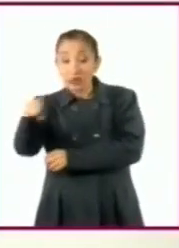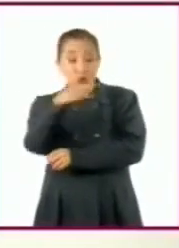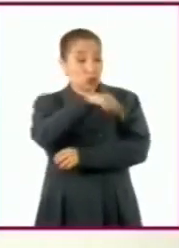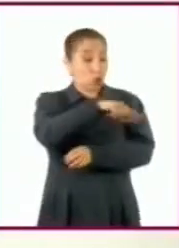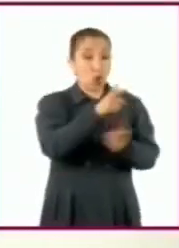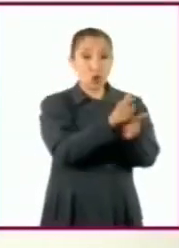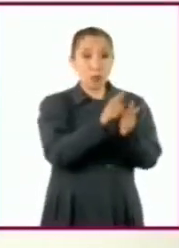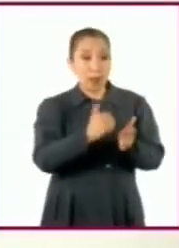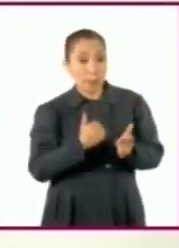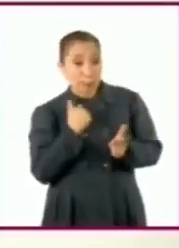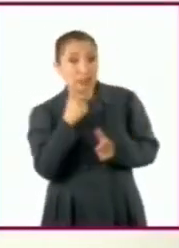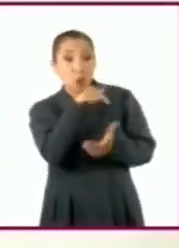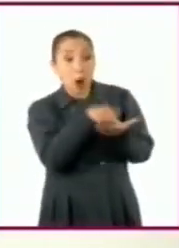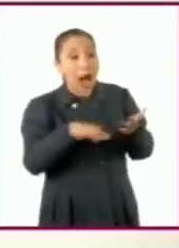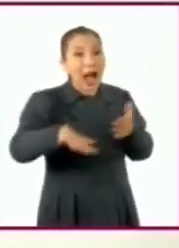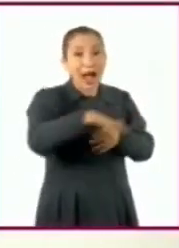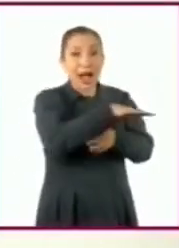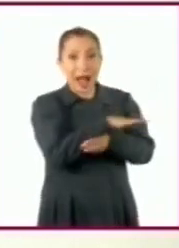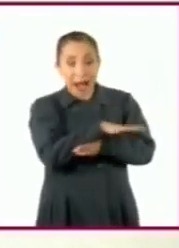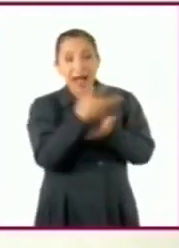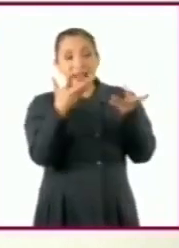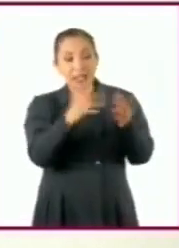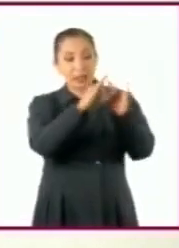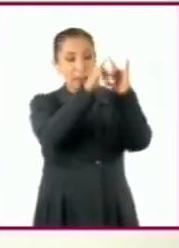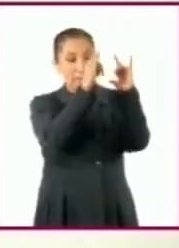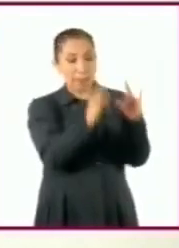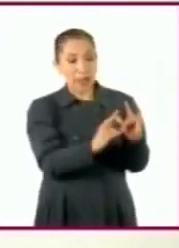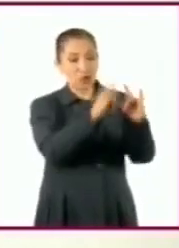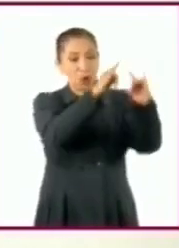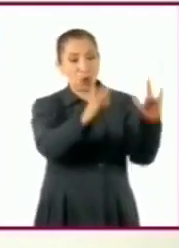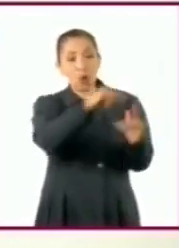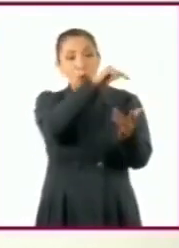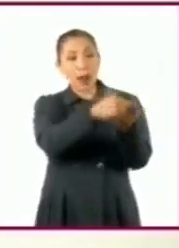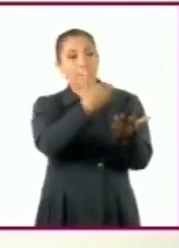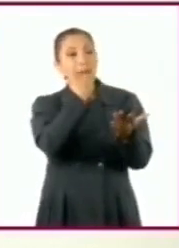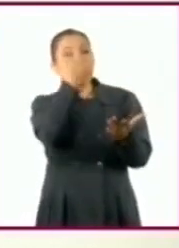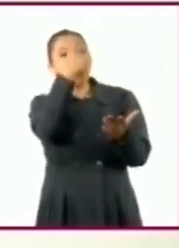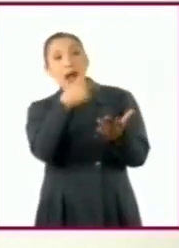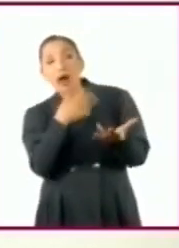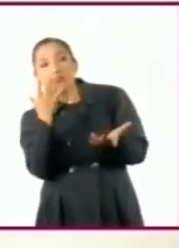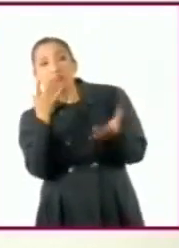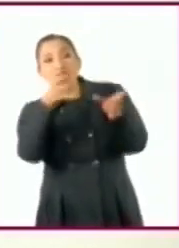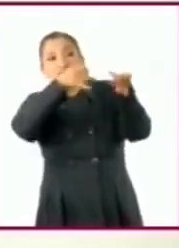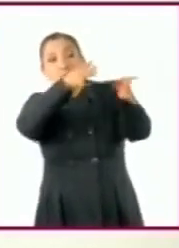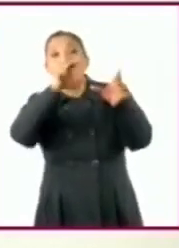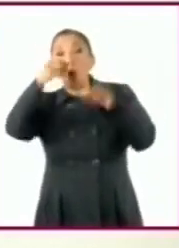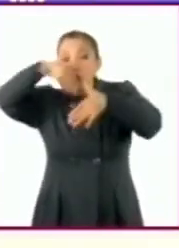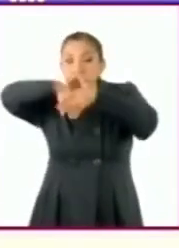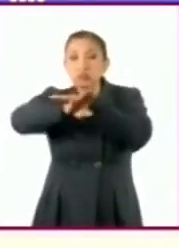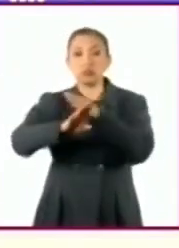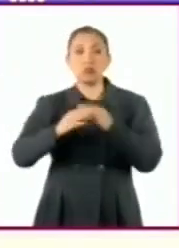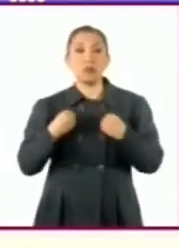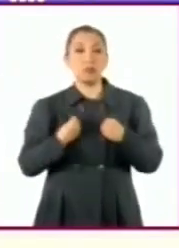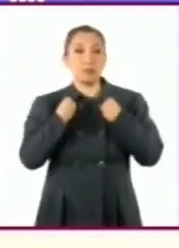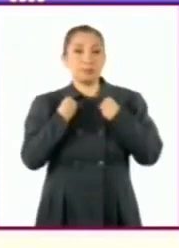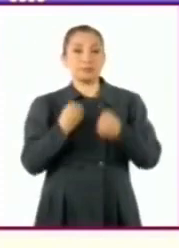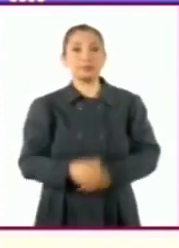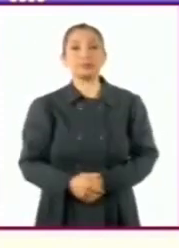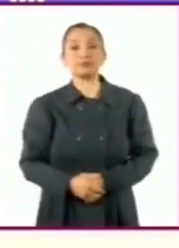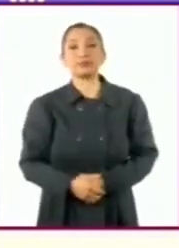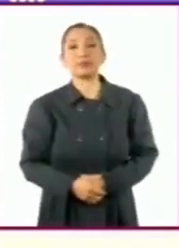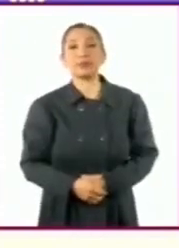herramientas emplearon los primeros pobladores americanos? Señalen algunos ejemplos en su cuaderno. La historia es